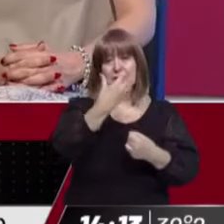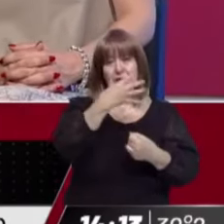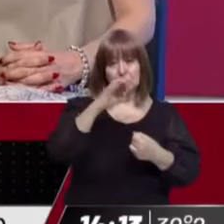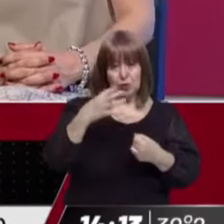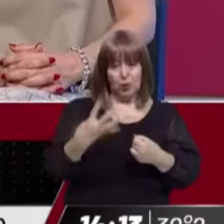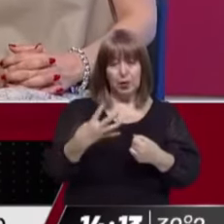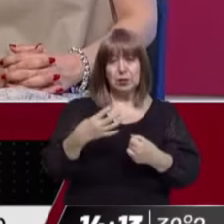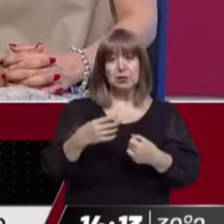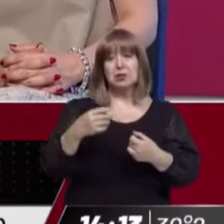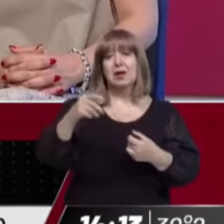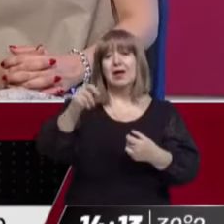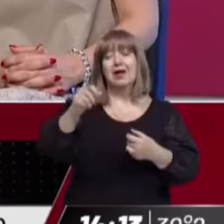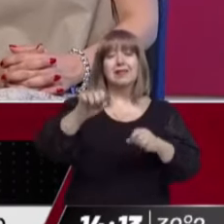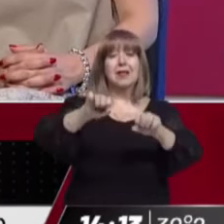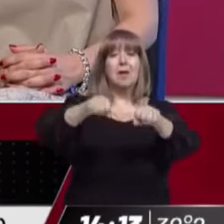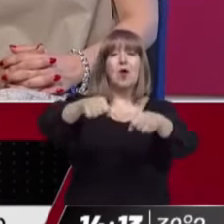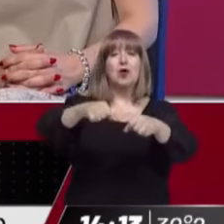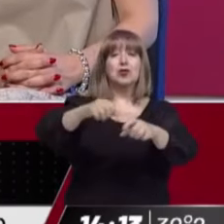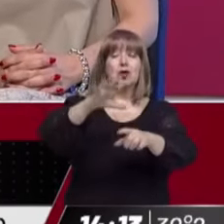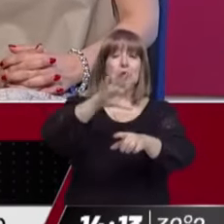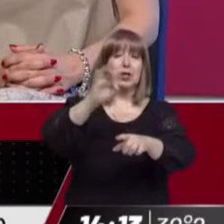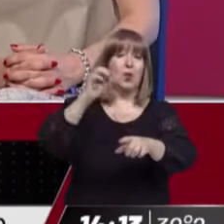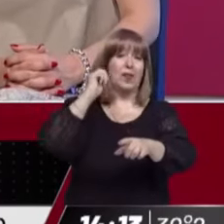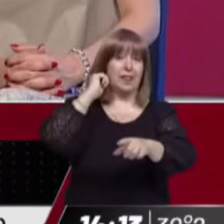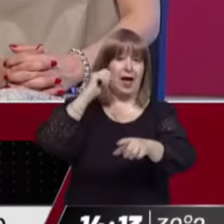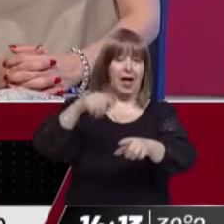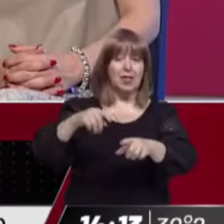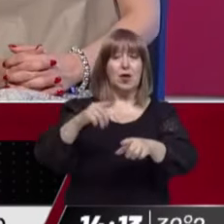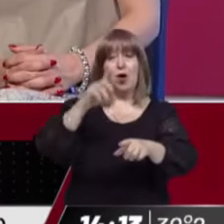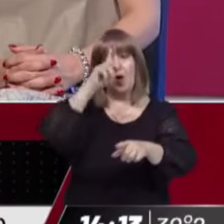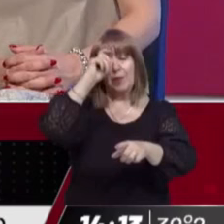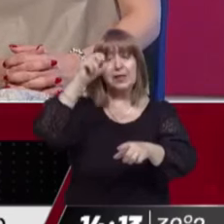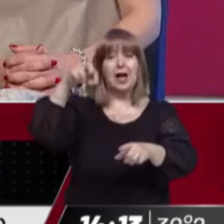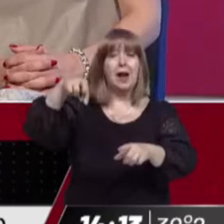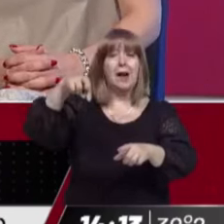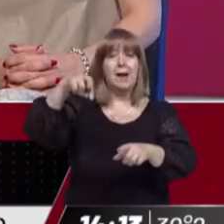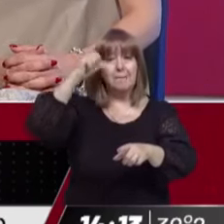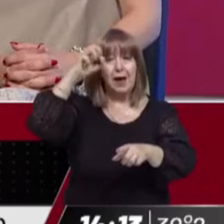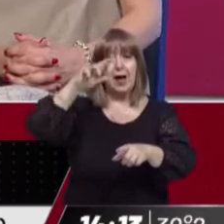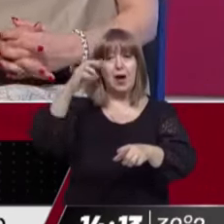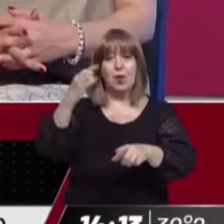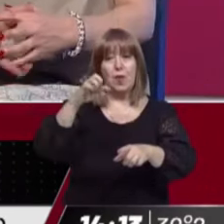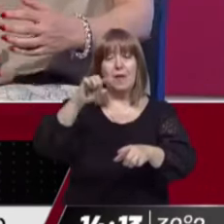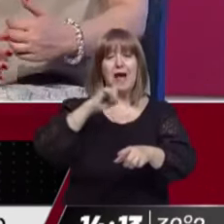a otro hombre de 50 años con domicilio en La Colonia que está internado en el Perrupato. Averiguate lo de